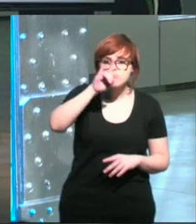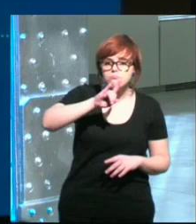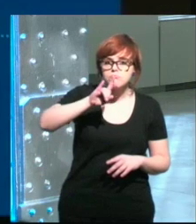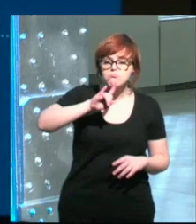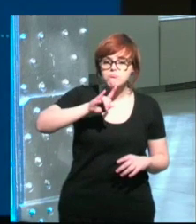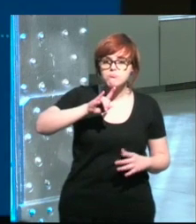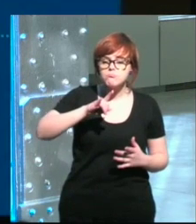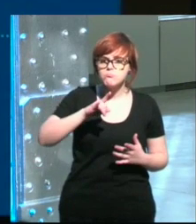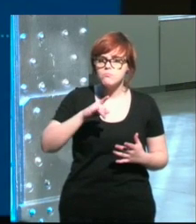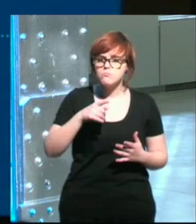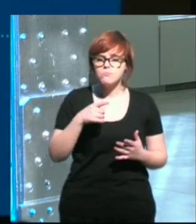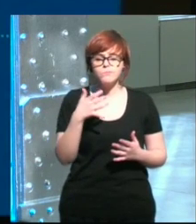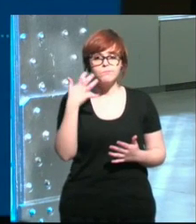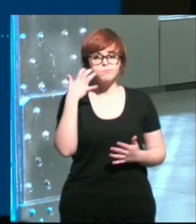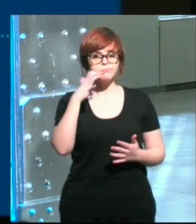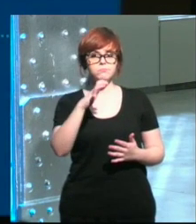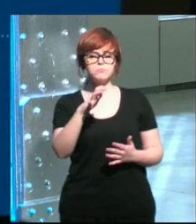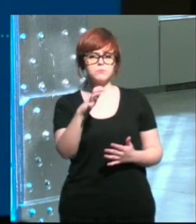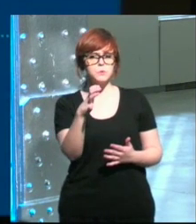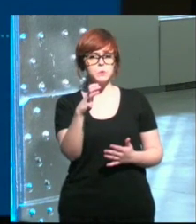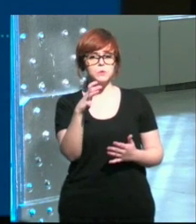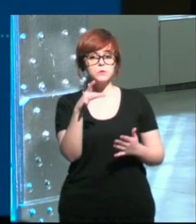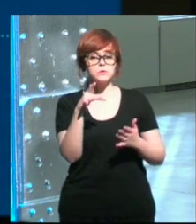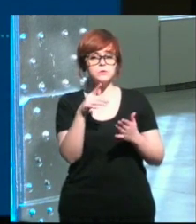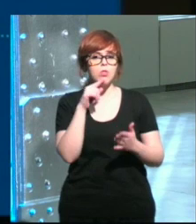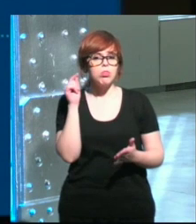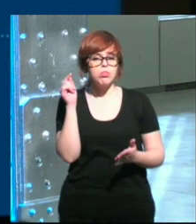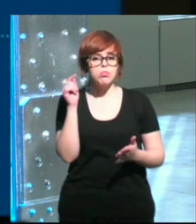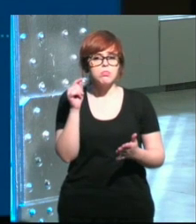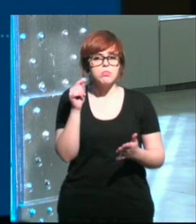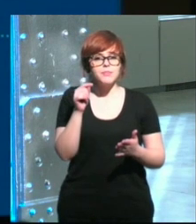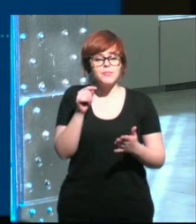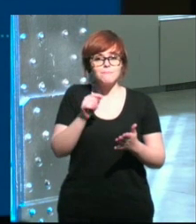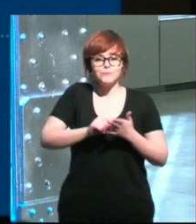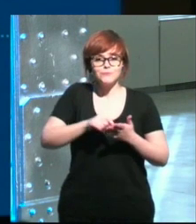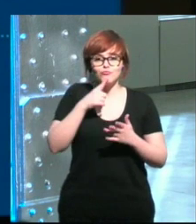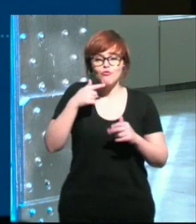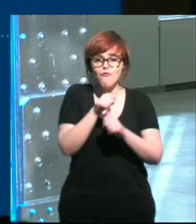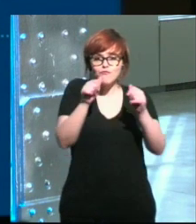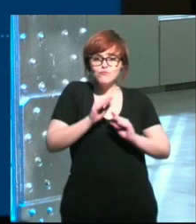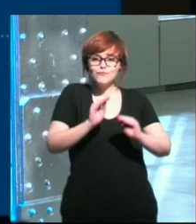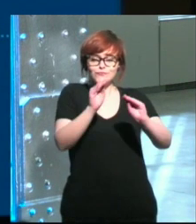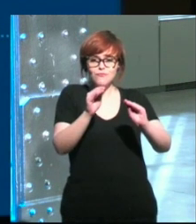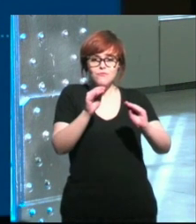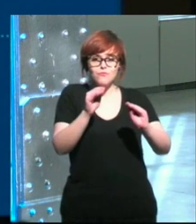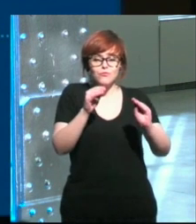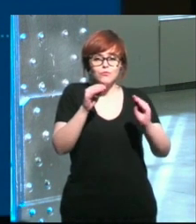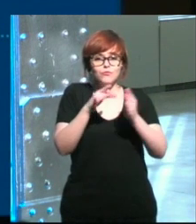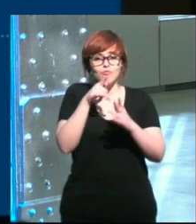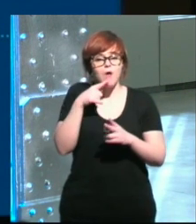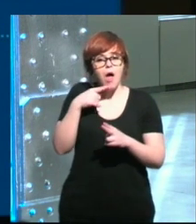nos quitó absolutamente de una manera legal y apabullante la nominación del